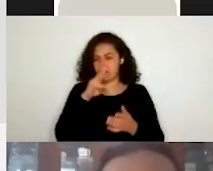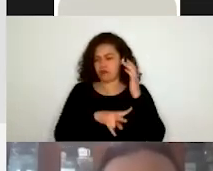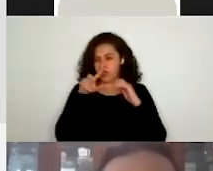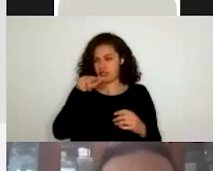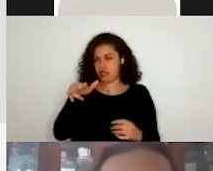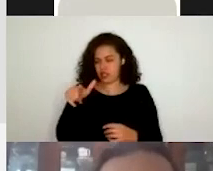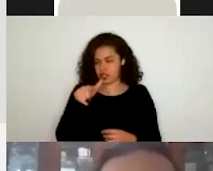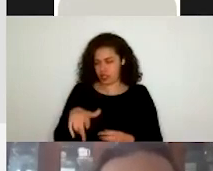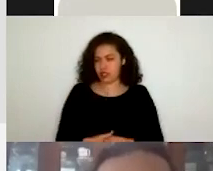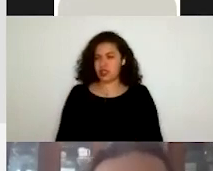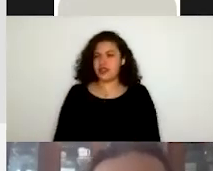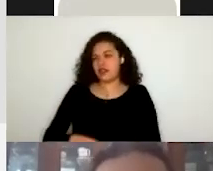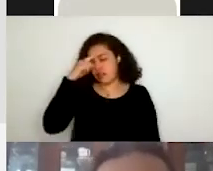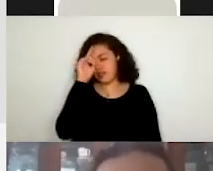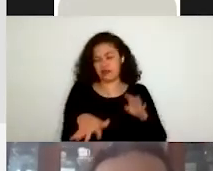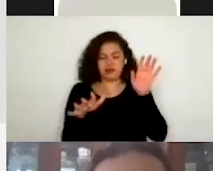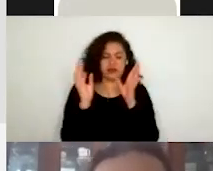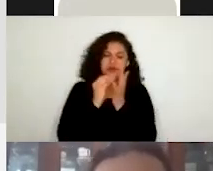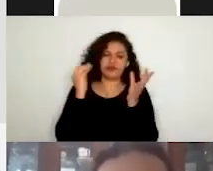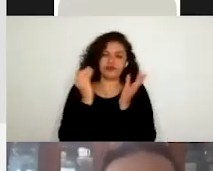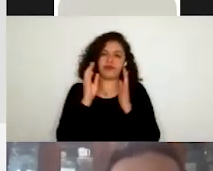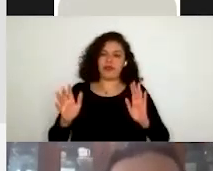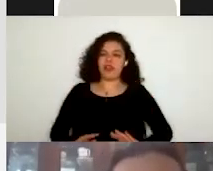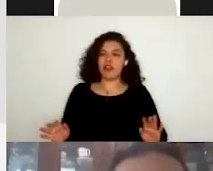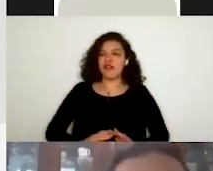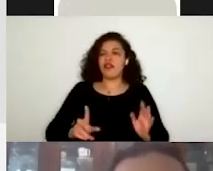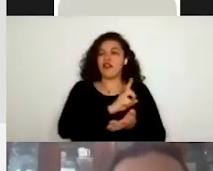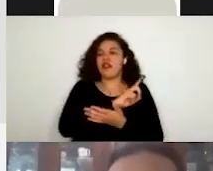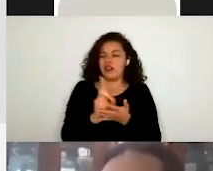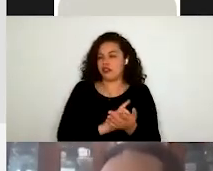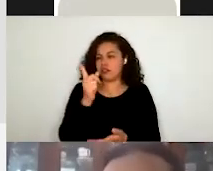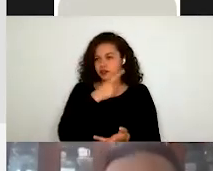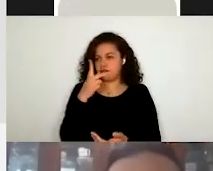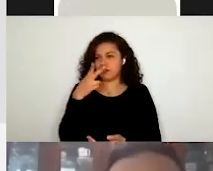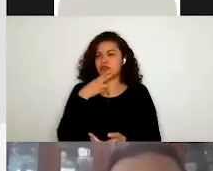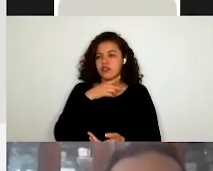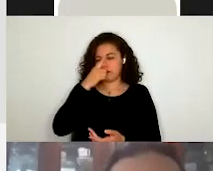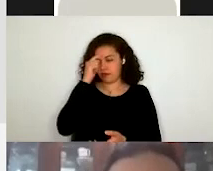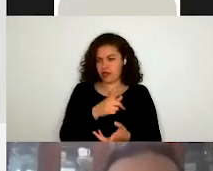nos habla de las características de diseño y condiciones de uso de la contraseña oficial.